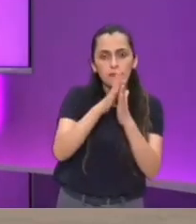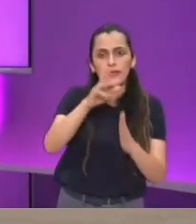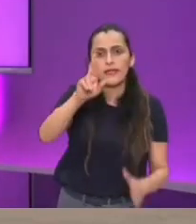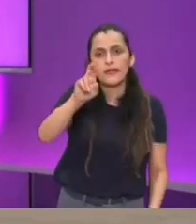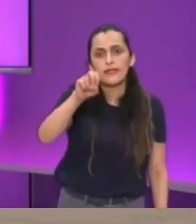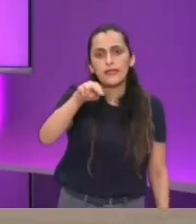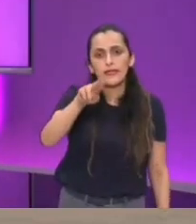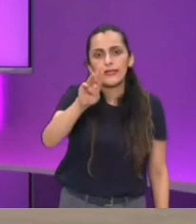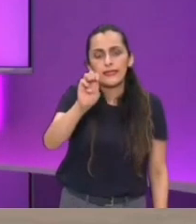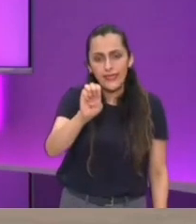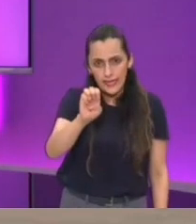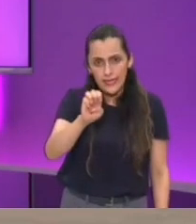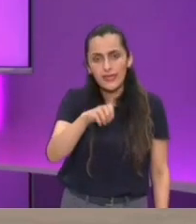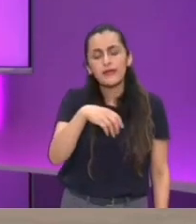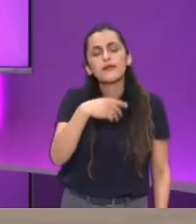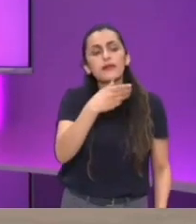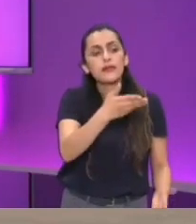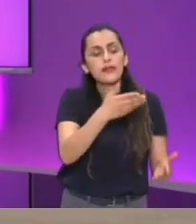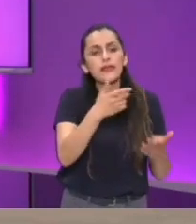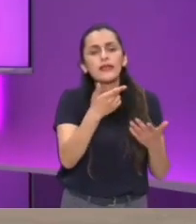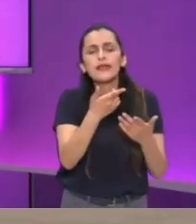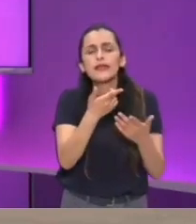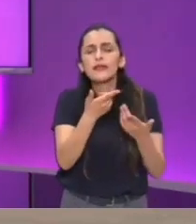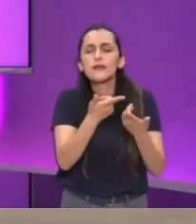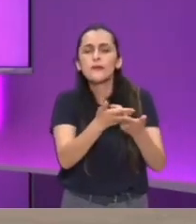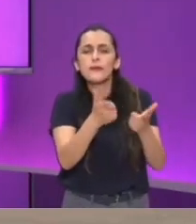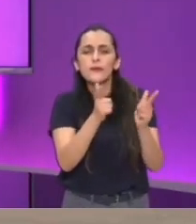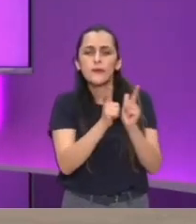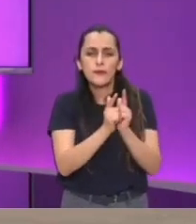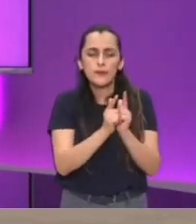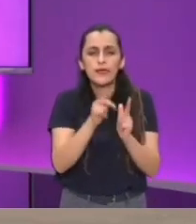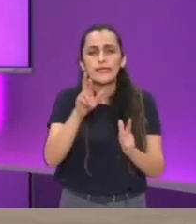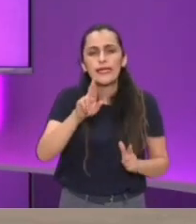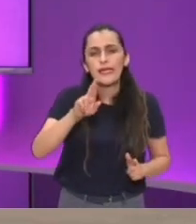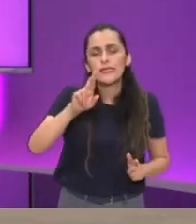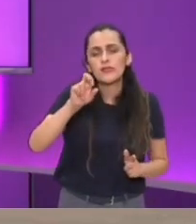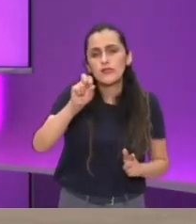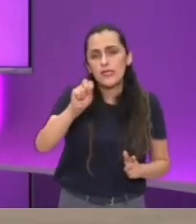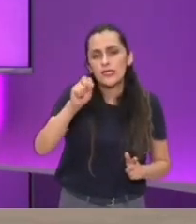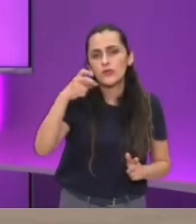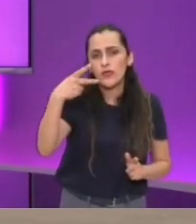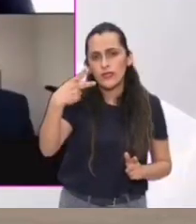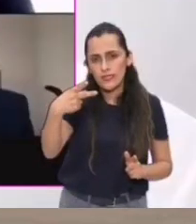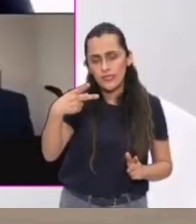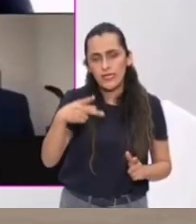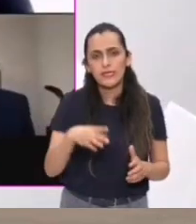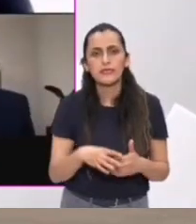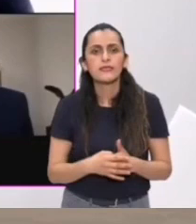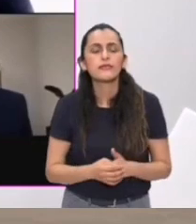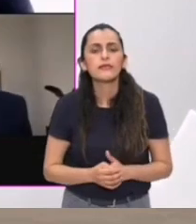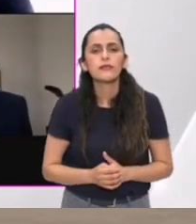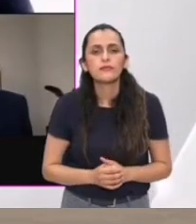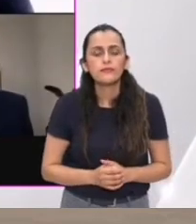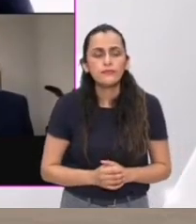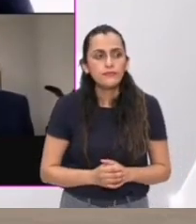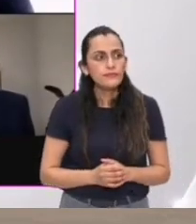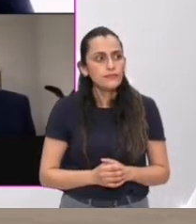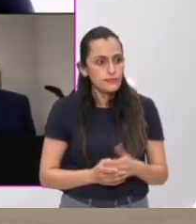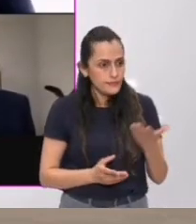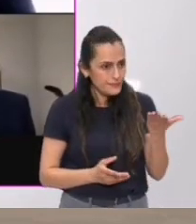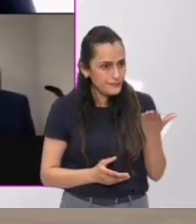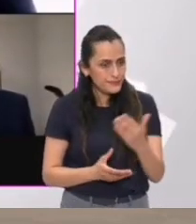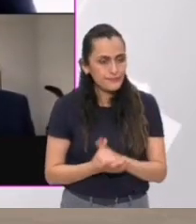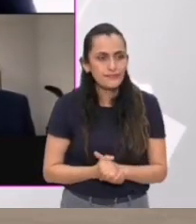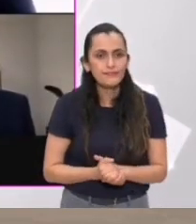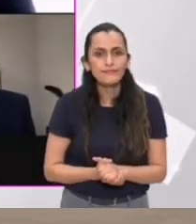Ricardo Fujiwara del partido Redes Sociales Progresistas. Adelante, René. Un gusto saludarlos.